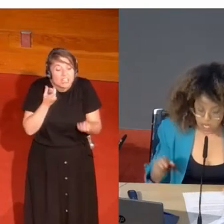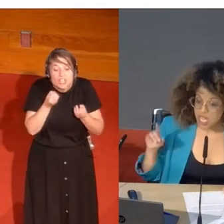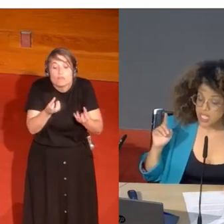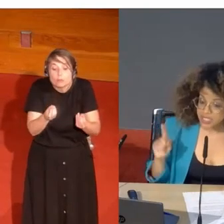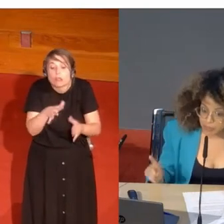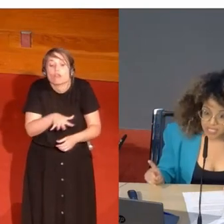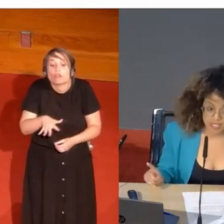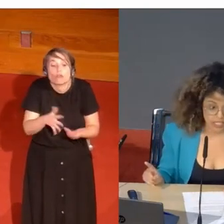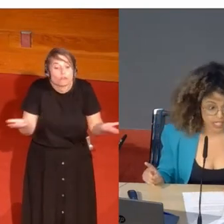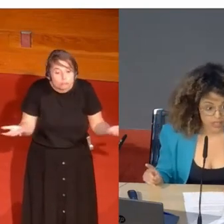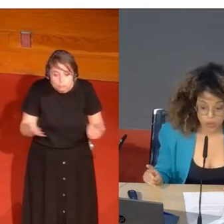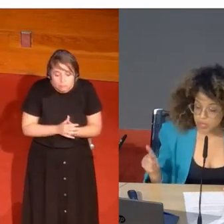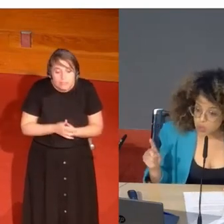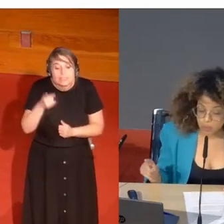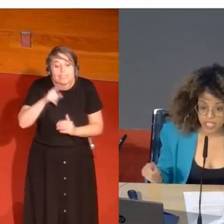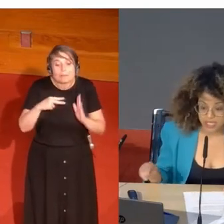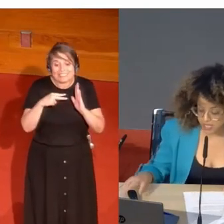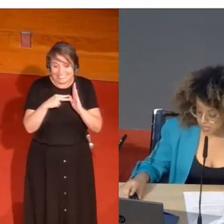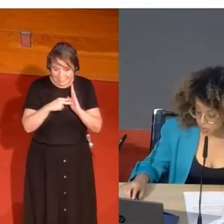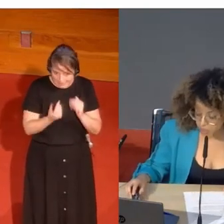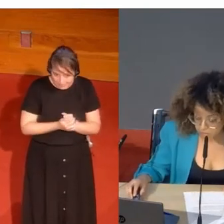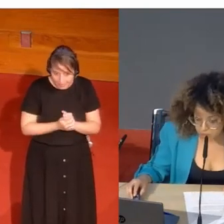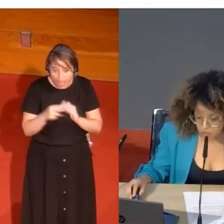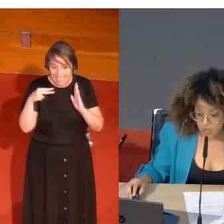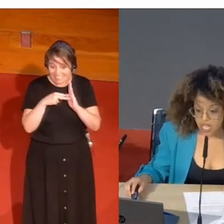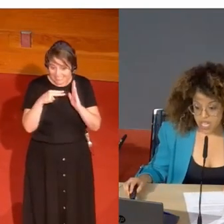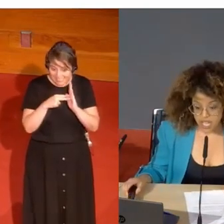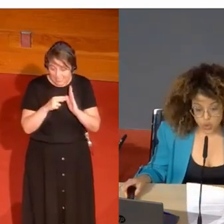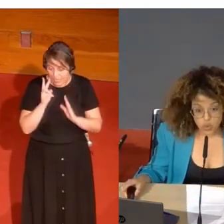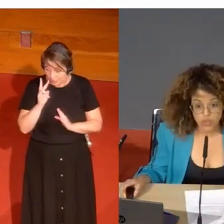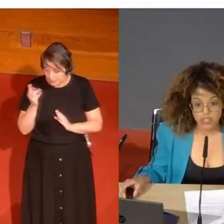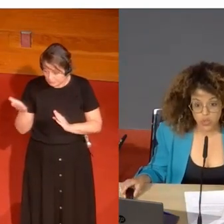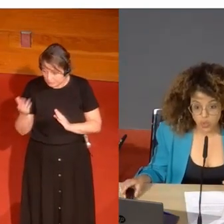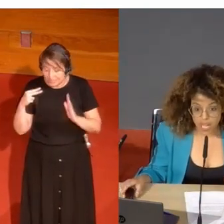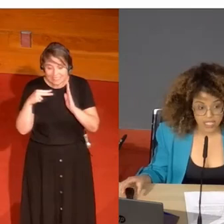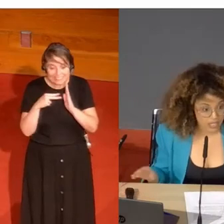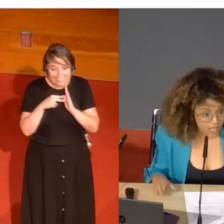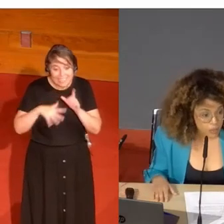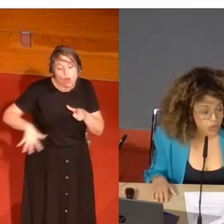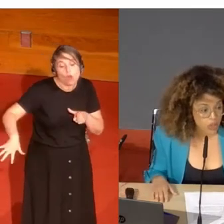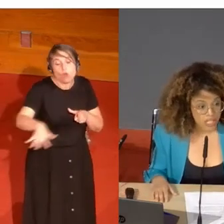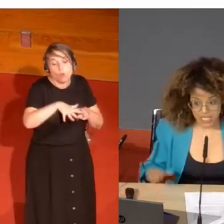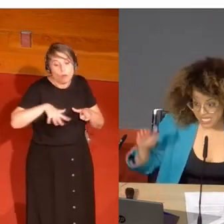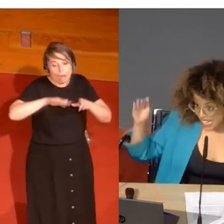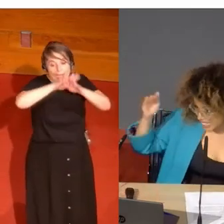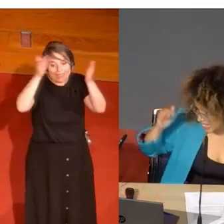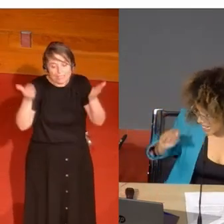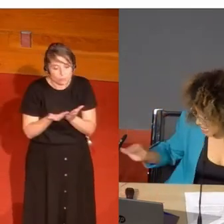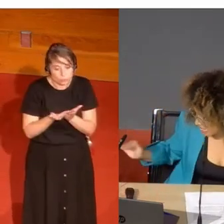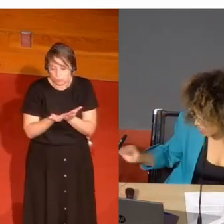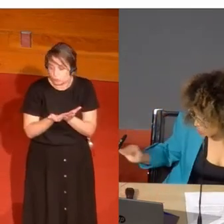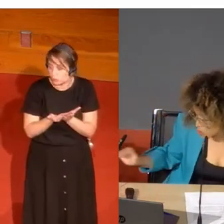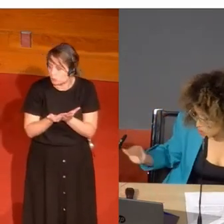informativos y también Siria no podemos olvidar Siria que como habéis visto es uno de los lugares del mundo que está